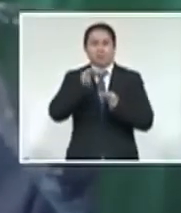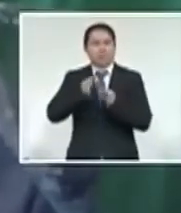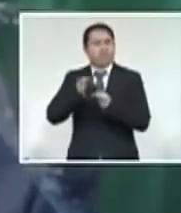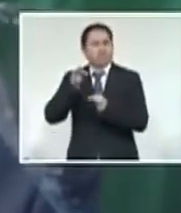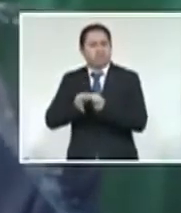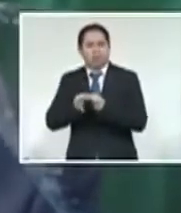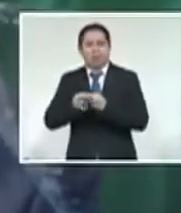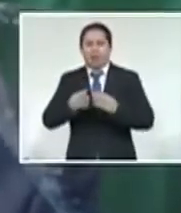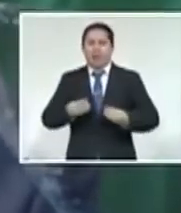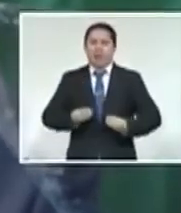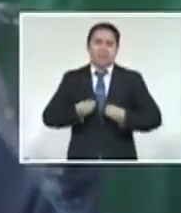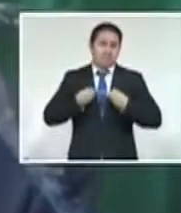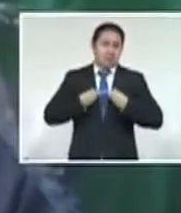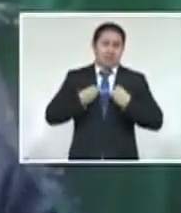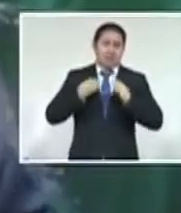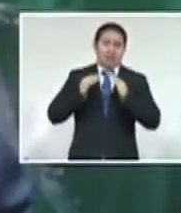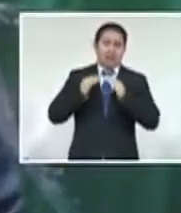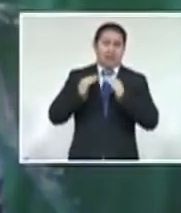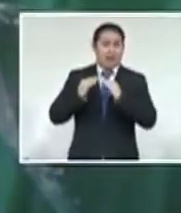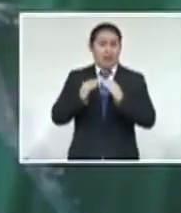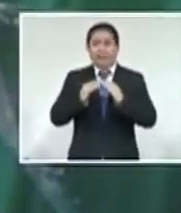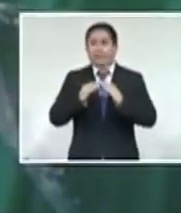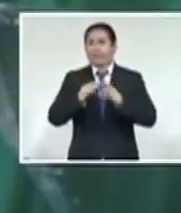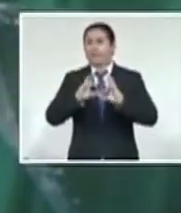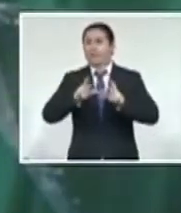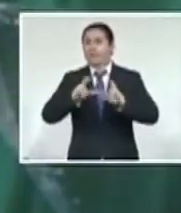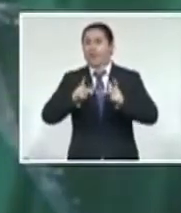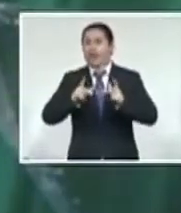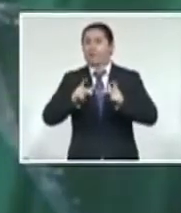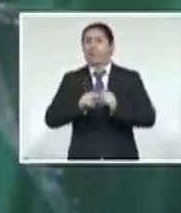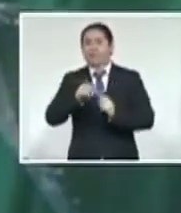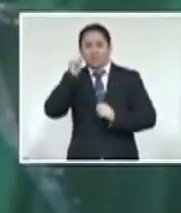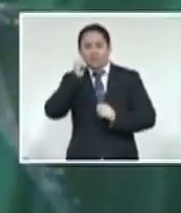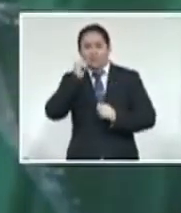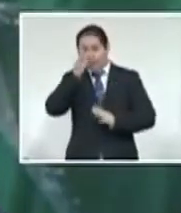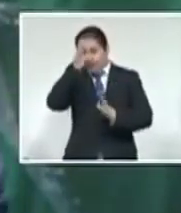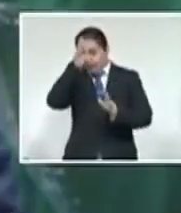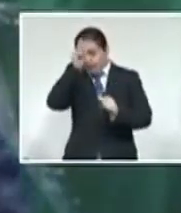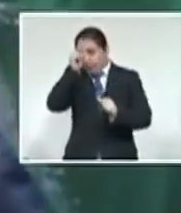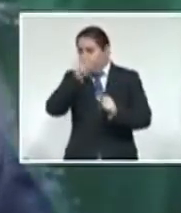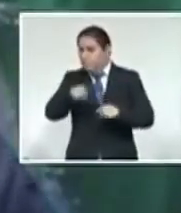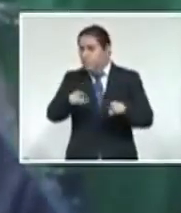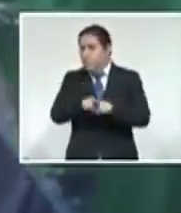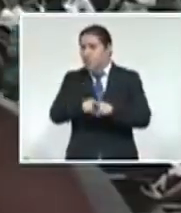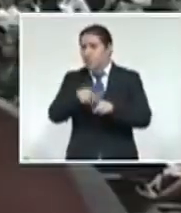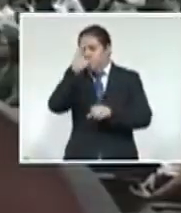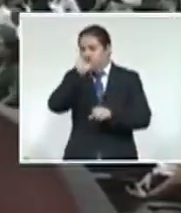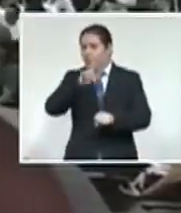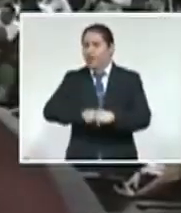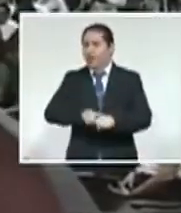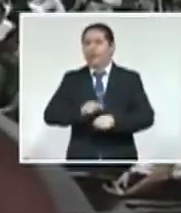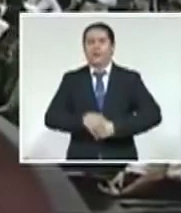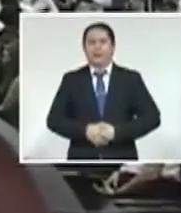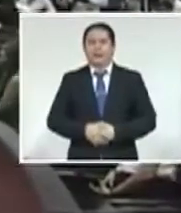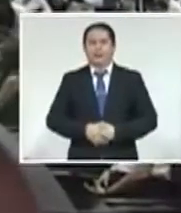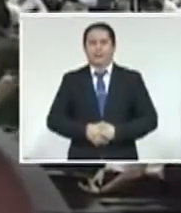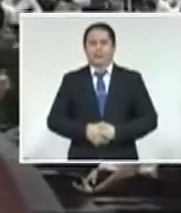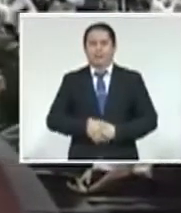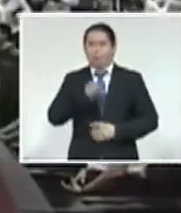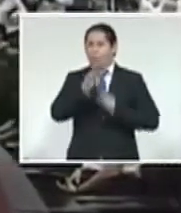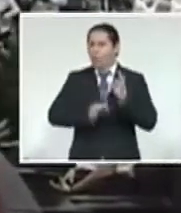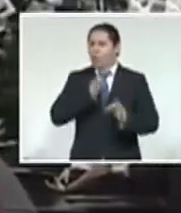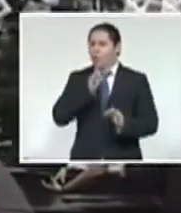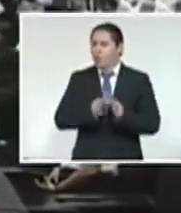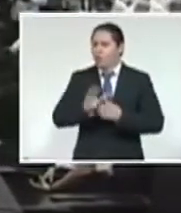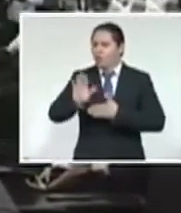República, Enrique Peña Nieto, acudió Eliel Pérez Magaña, secretario de CEDESOL. además de los titulares de los tres órdenes de gobierno del